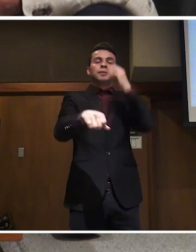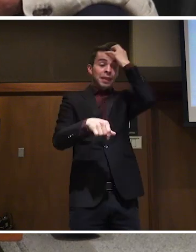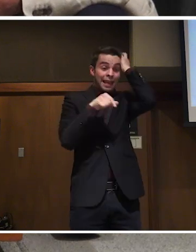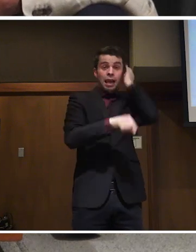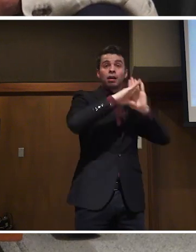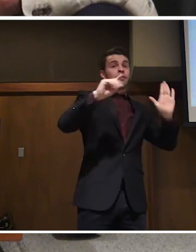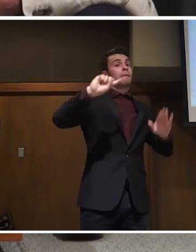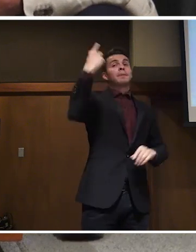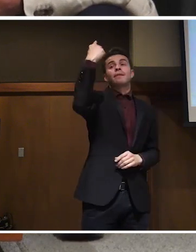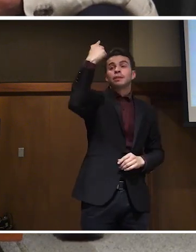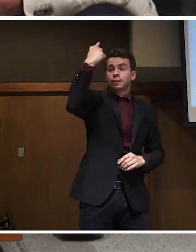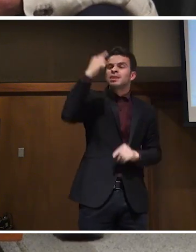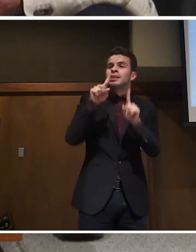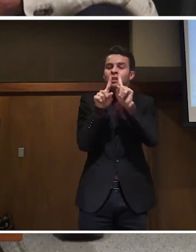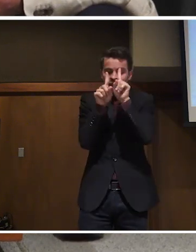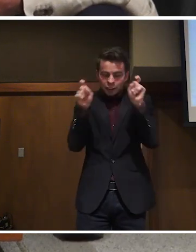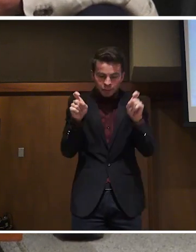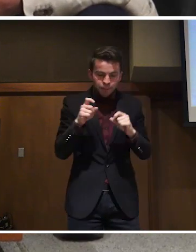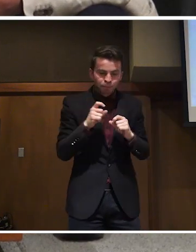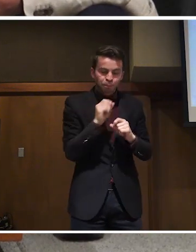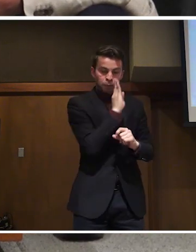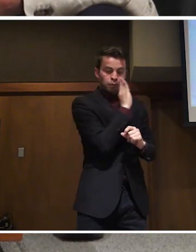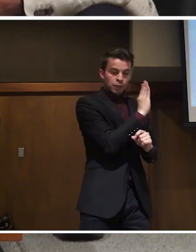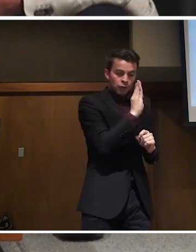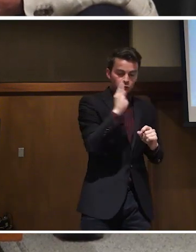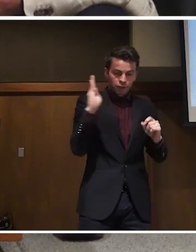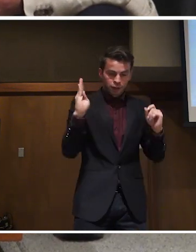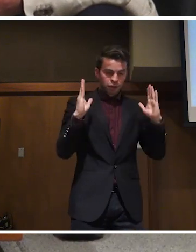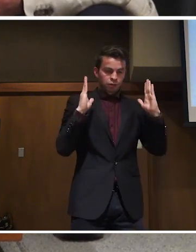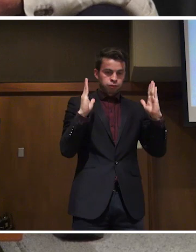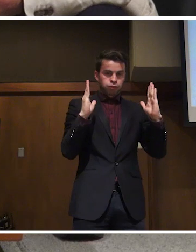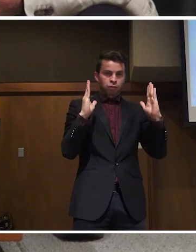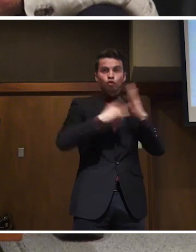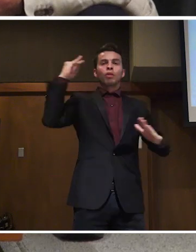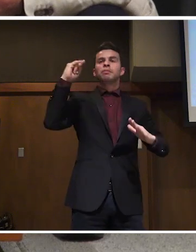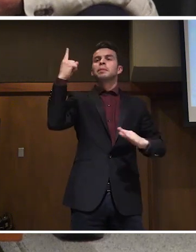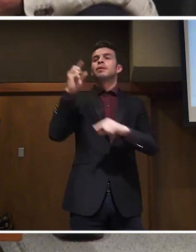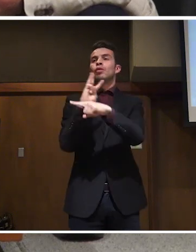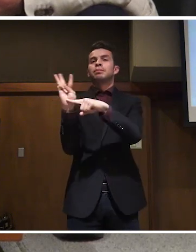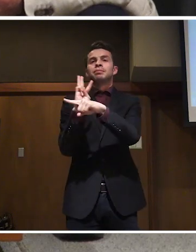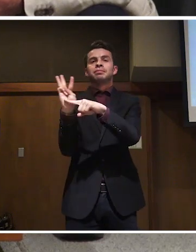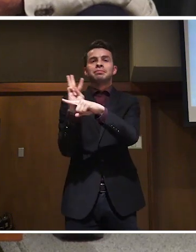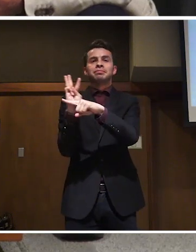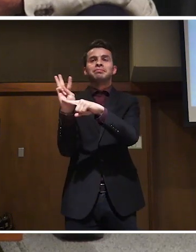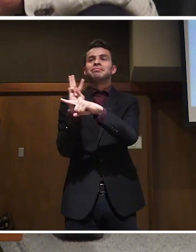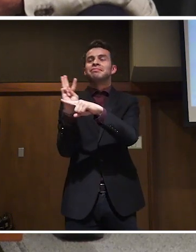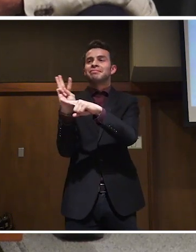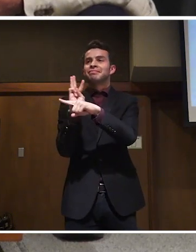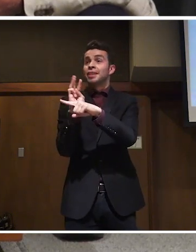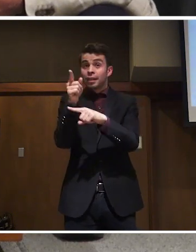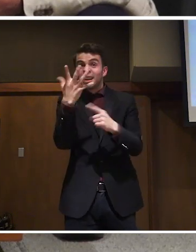poner buena parte de su colección en forma digital, en la web, de manera que puede ser consultada mucho